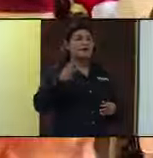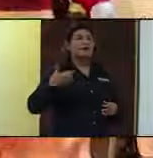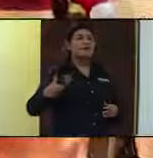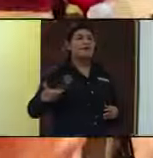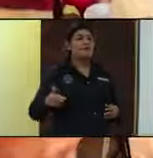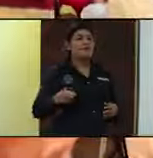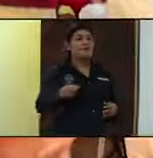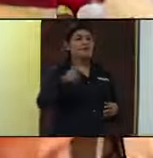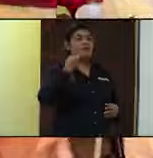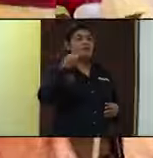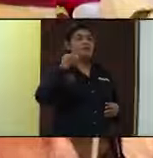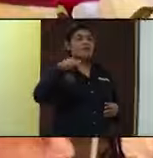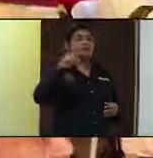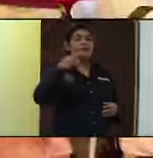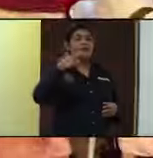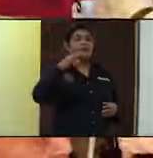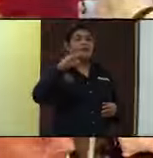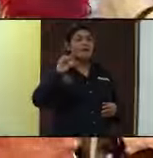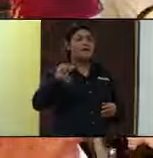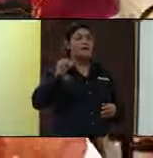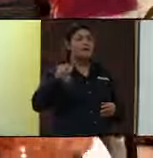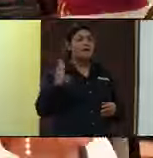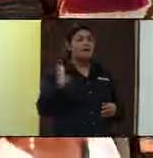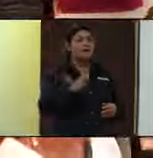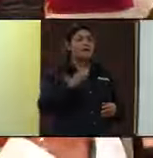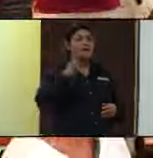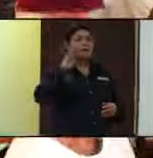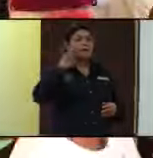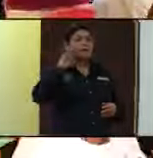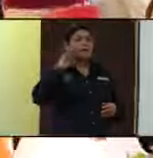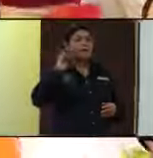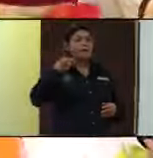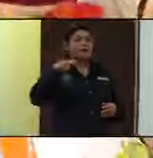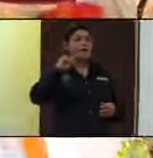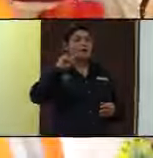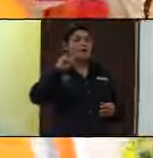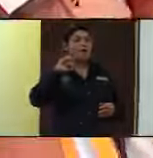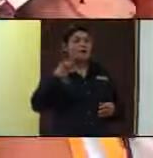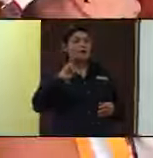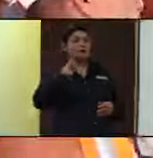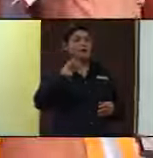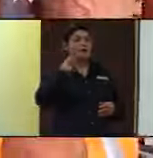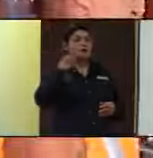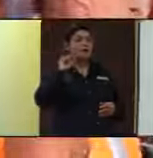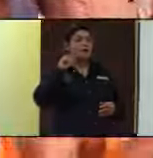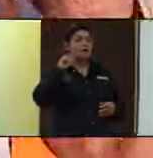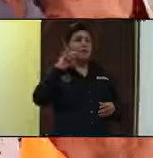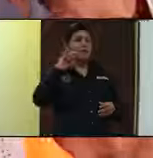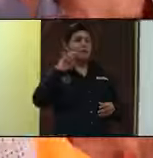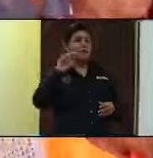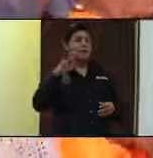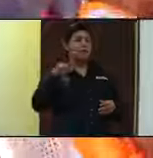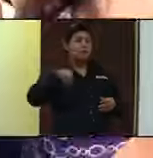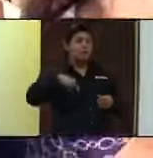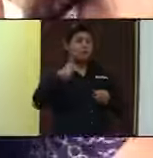Tamiagua, Ejido Maclovio Herrera y Ejido Benito Juárez. Entregamos solo esta primera